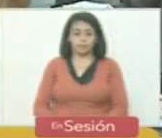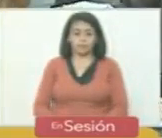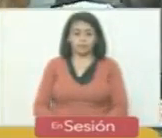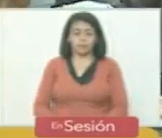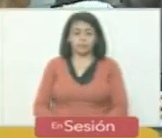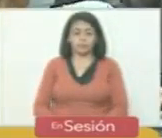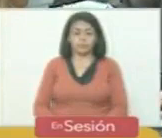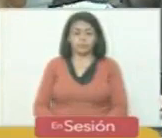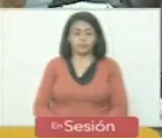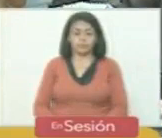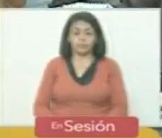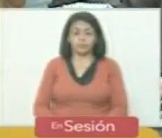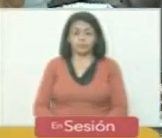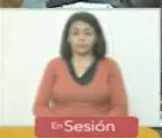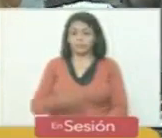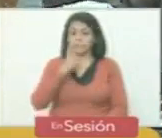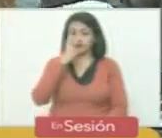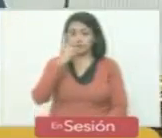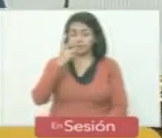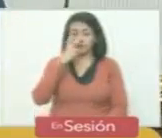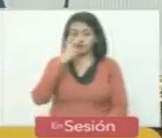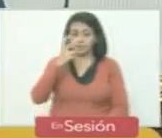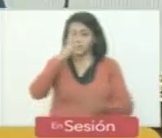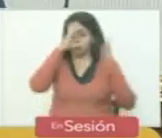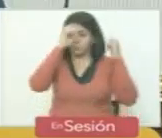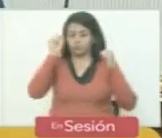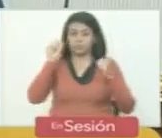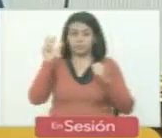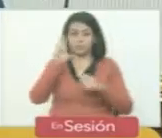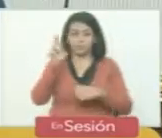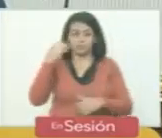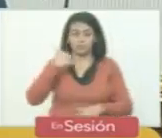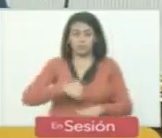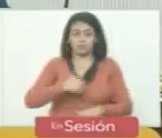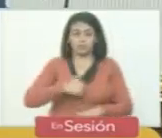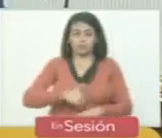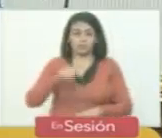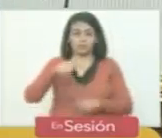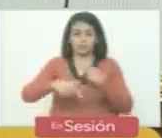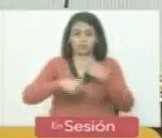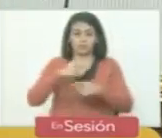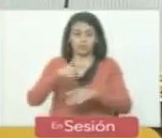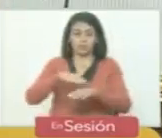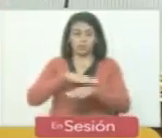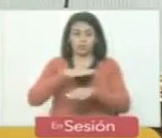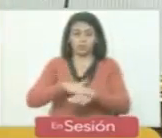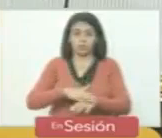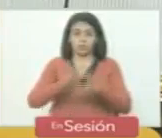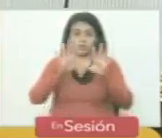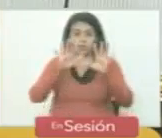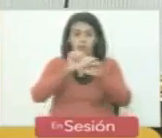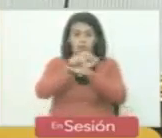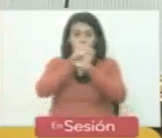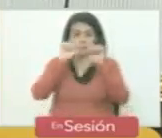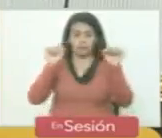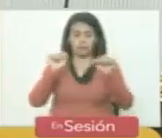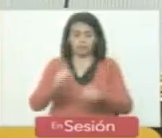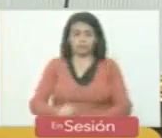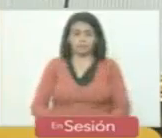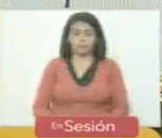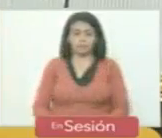Será la visita a la Embajada de la República Argentina, está pautada para este próximo día jueves a las 10 de la